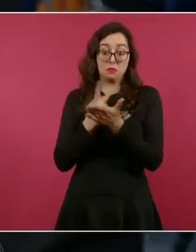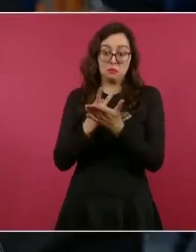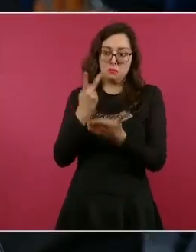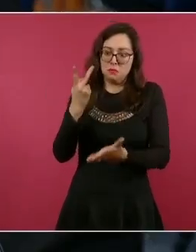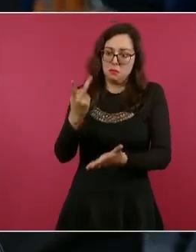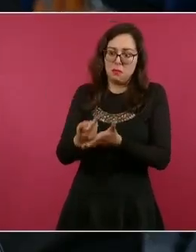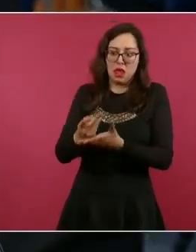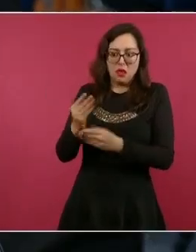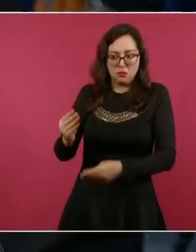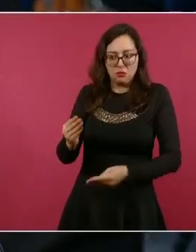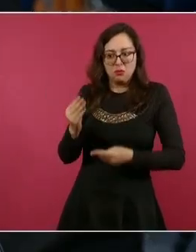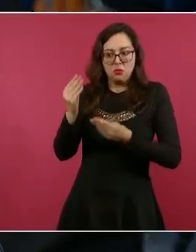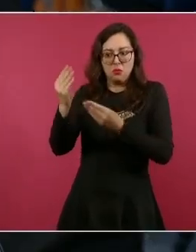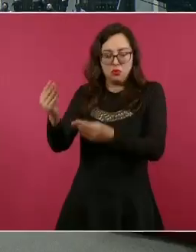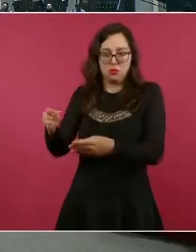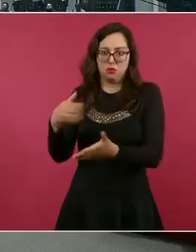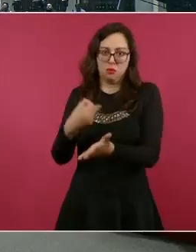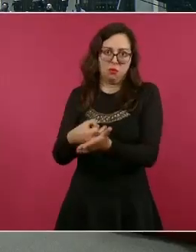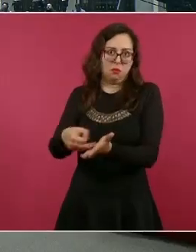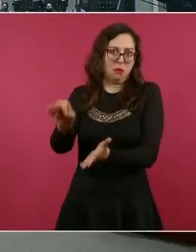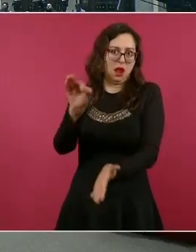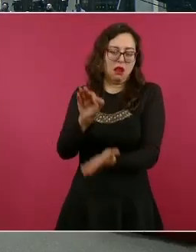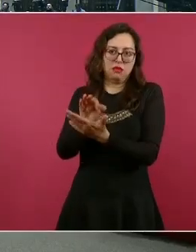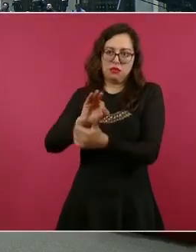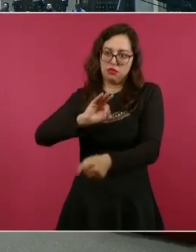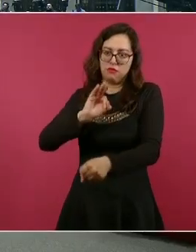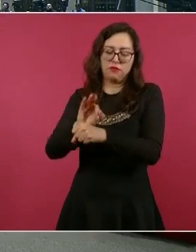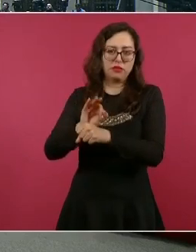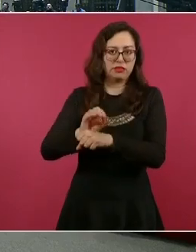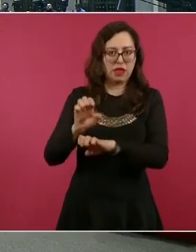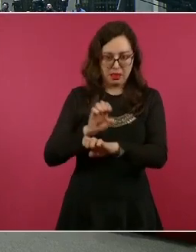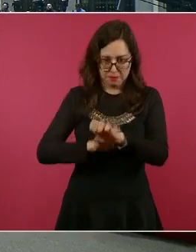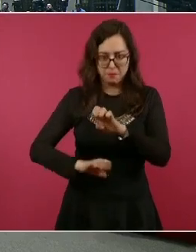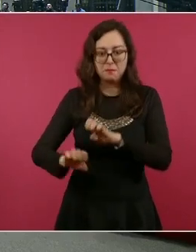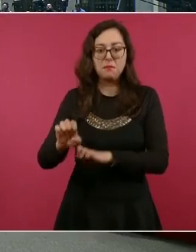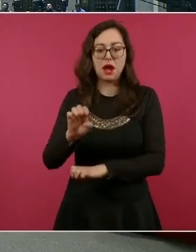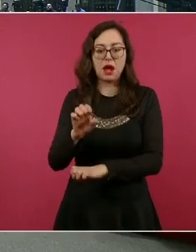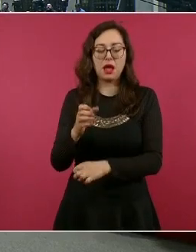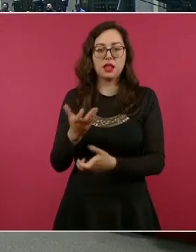Ecuador. Bueno, en lo